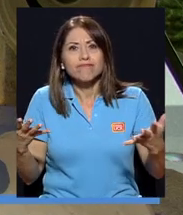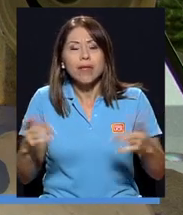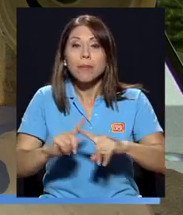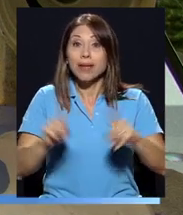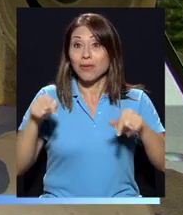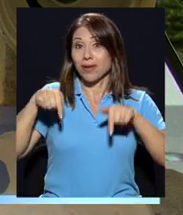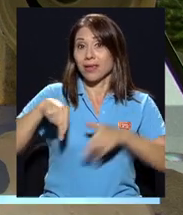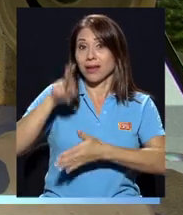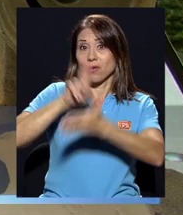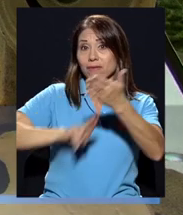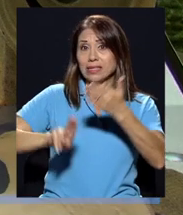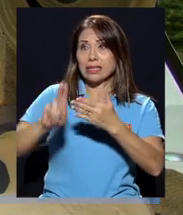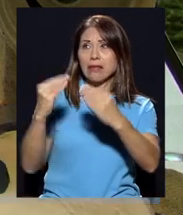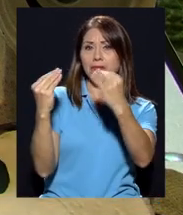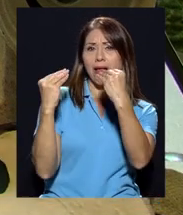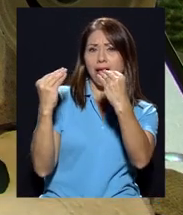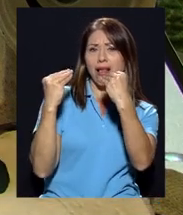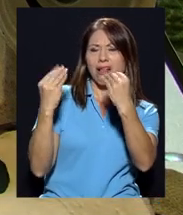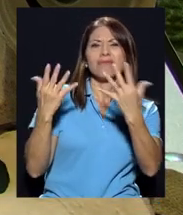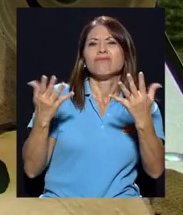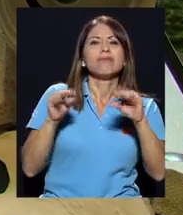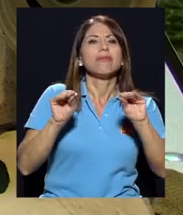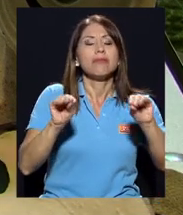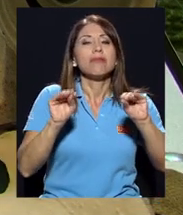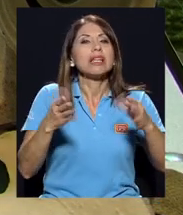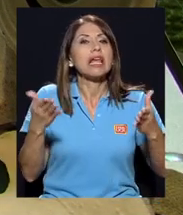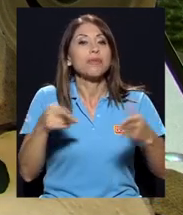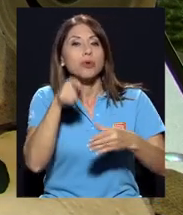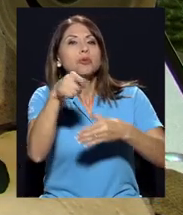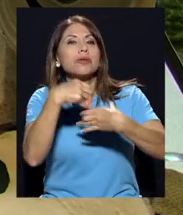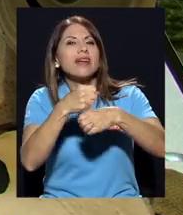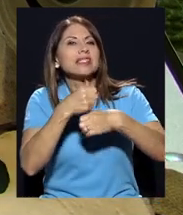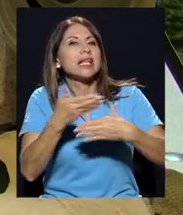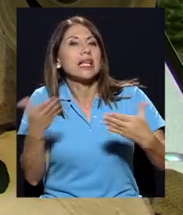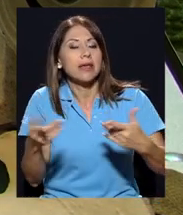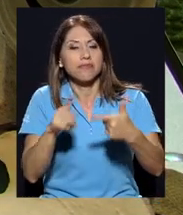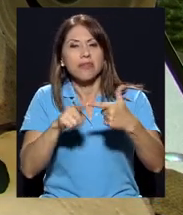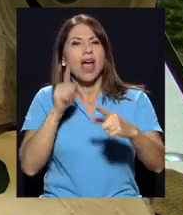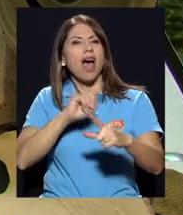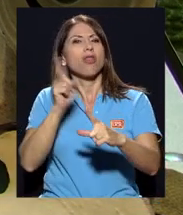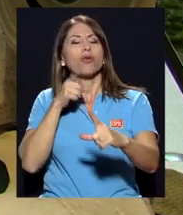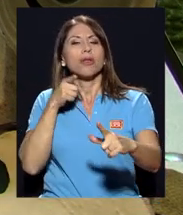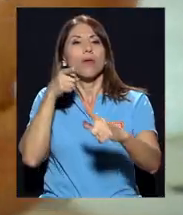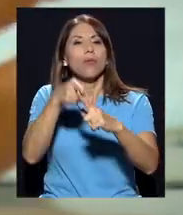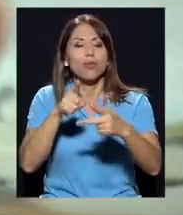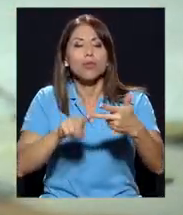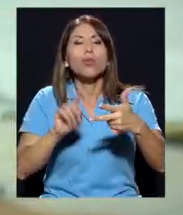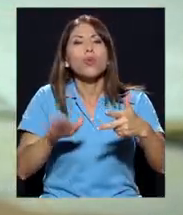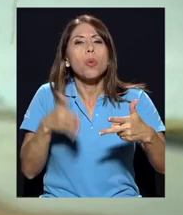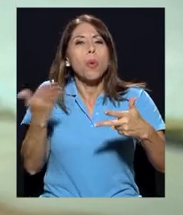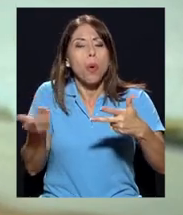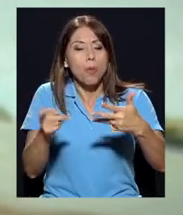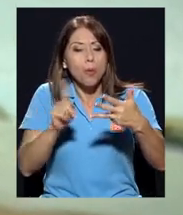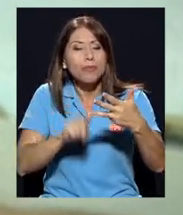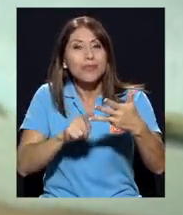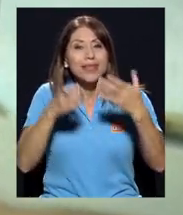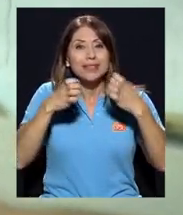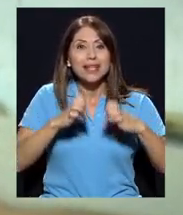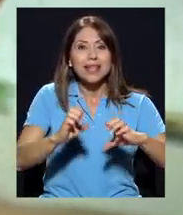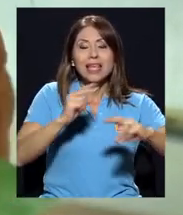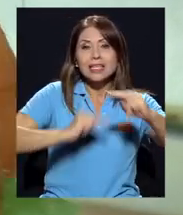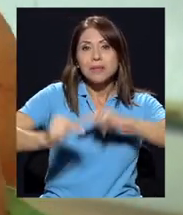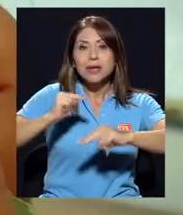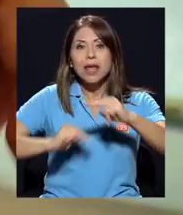bueno, qué es lo que vas a hacer, a dónde lo puedes dirigir, cómo lo puedes dirigir, cómo hacer esas estrategias de